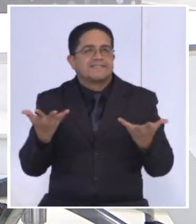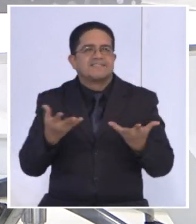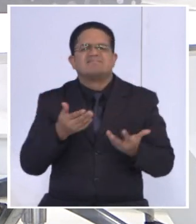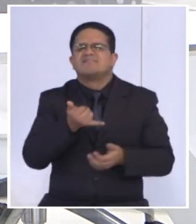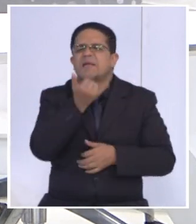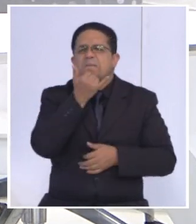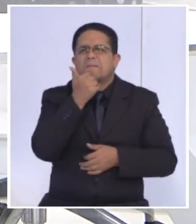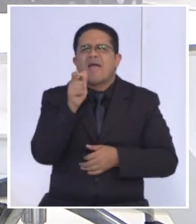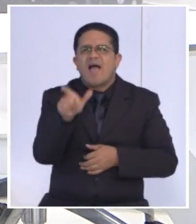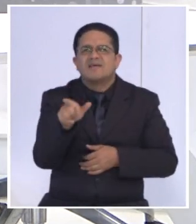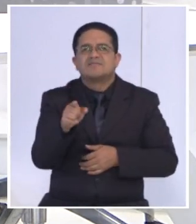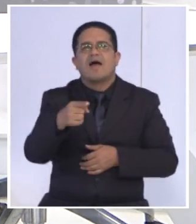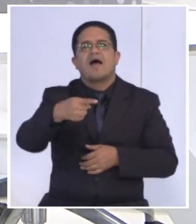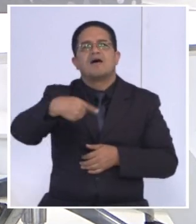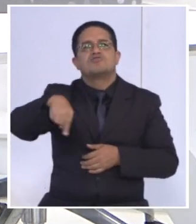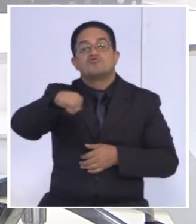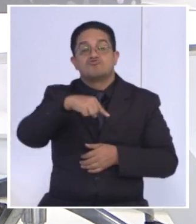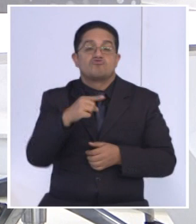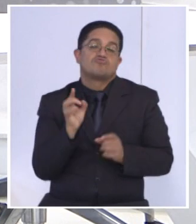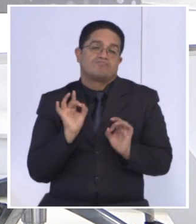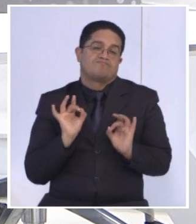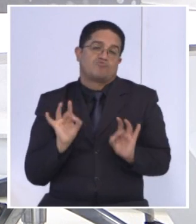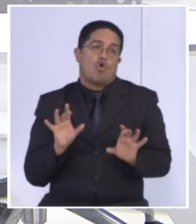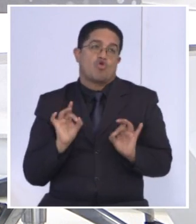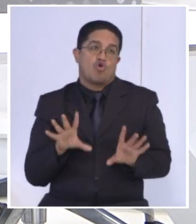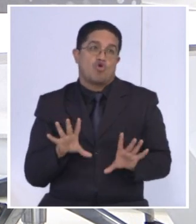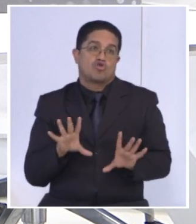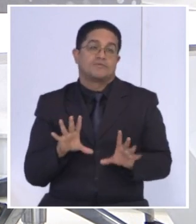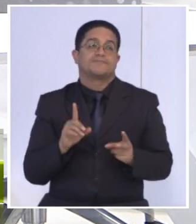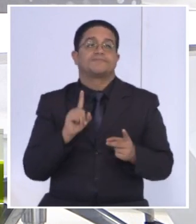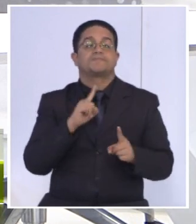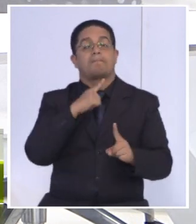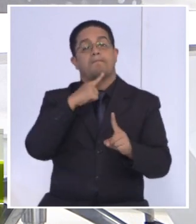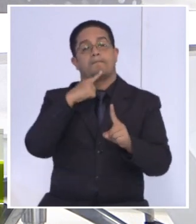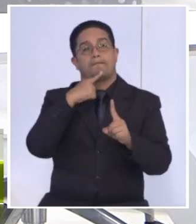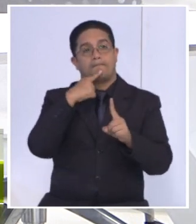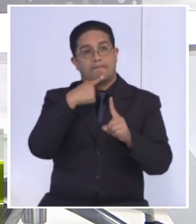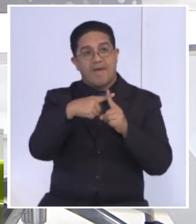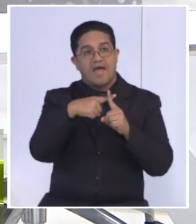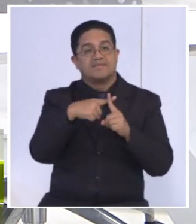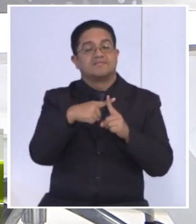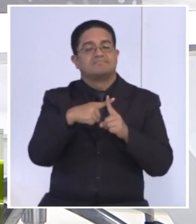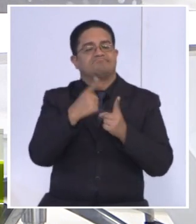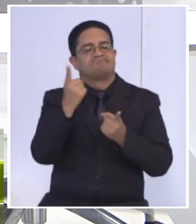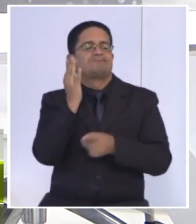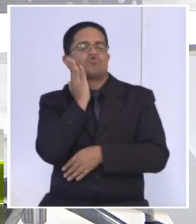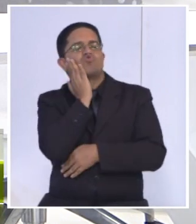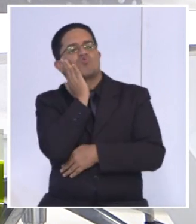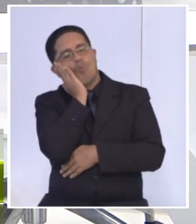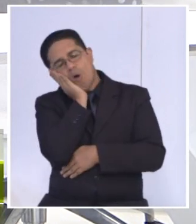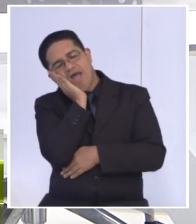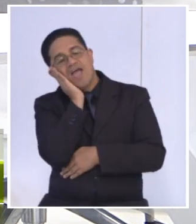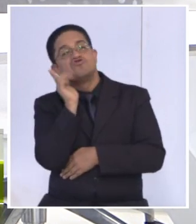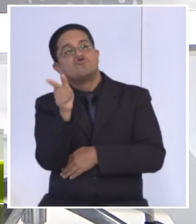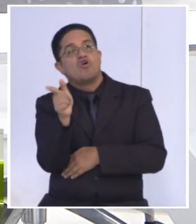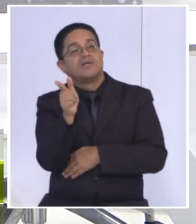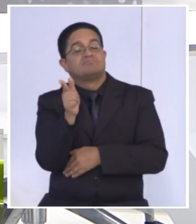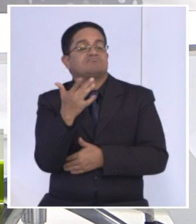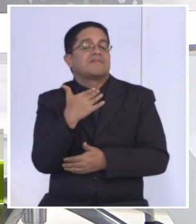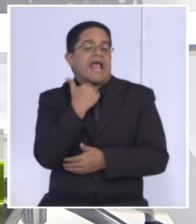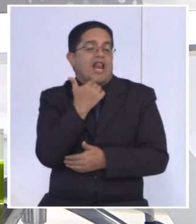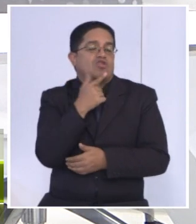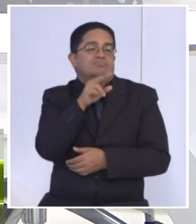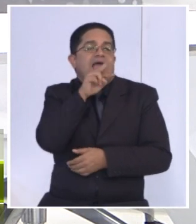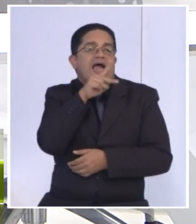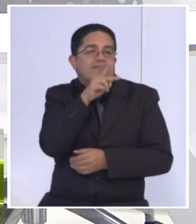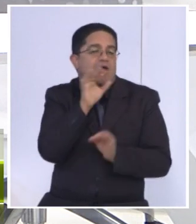emocionales? Vamos a tener dolor. Si adicionalmente durante el sueño, durante momentos que no estamos